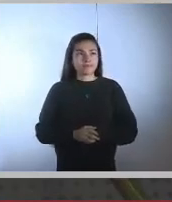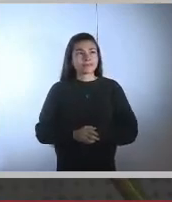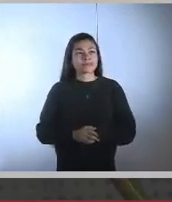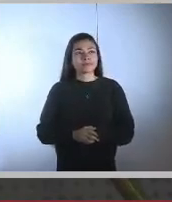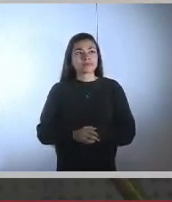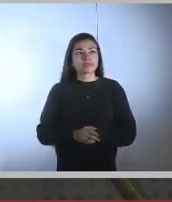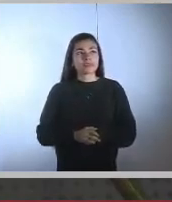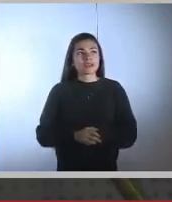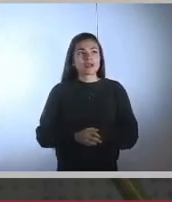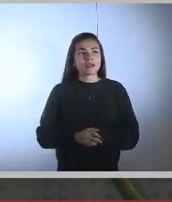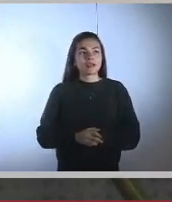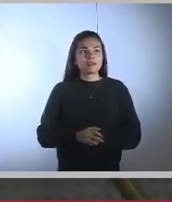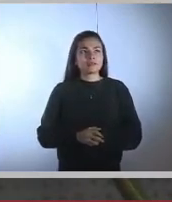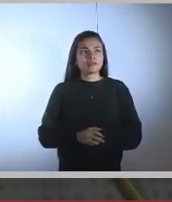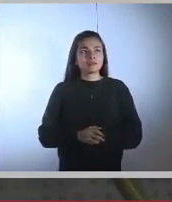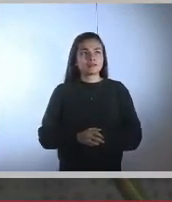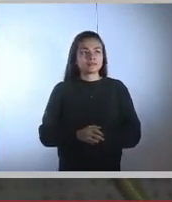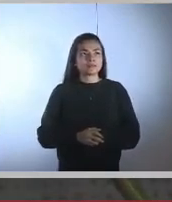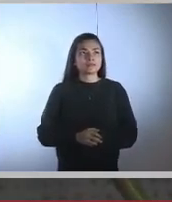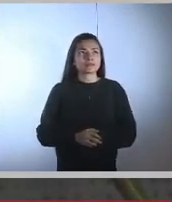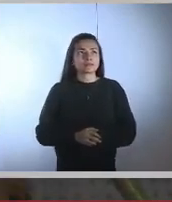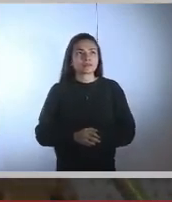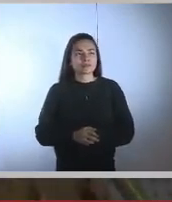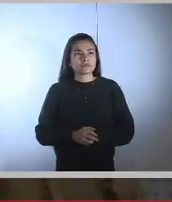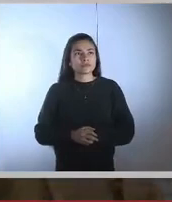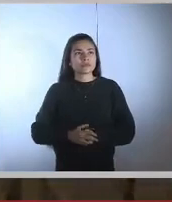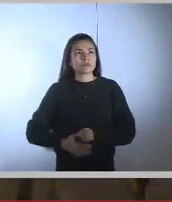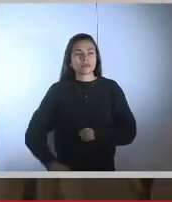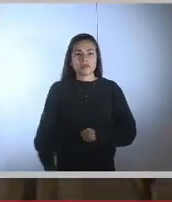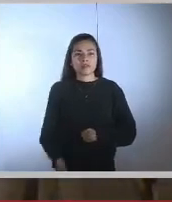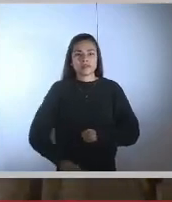That already gives us some